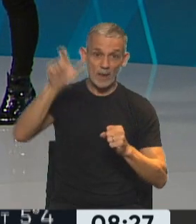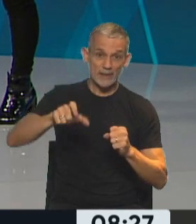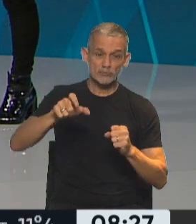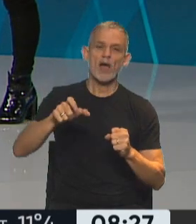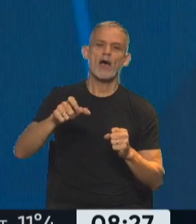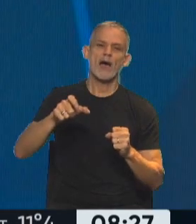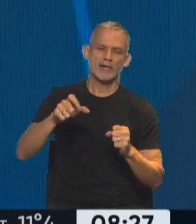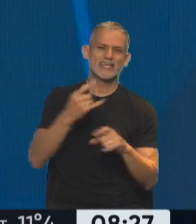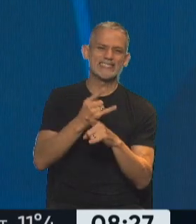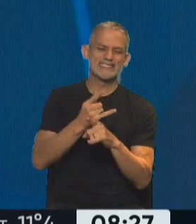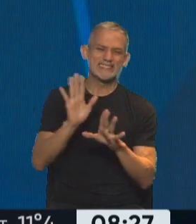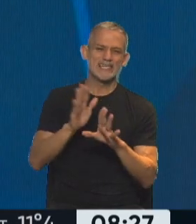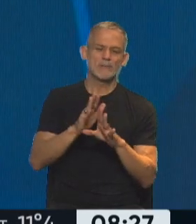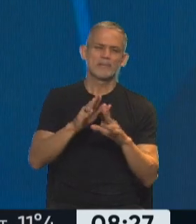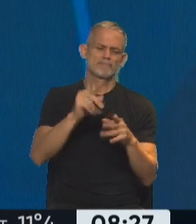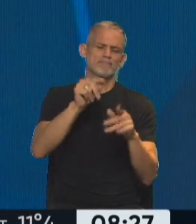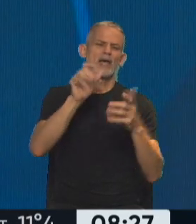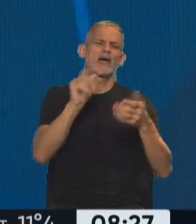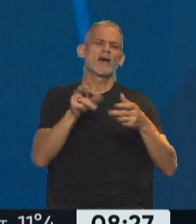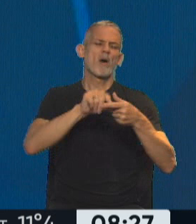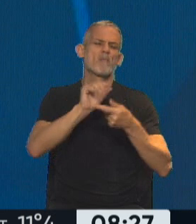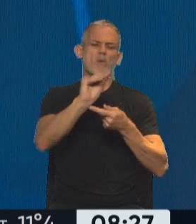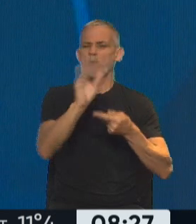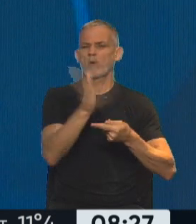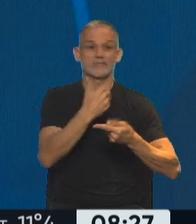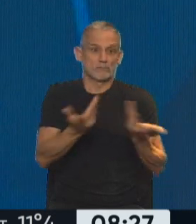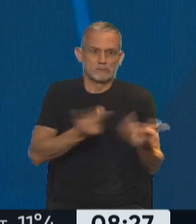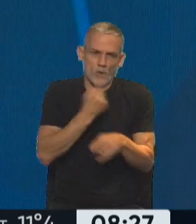cuestión, siempre se da de baja la publicación. Acá